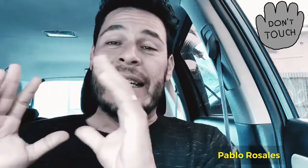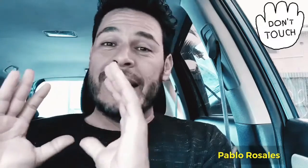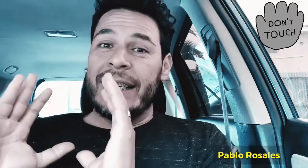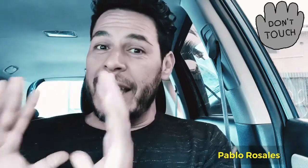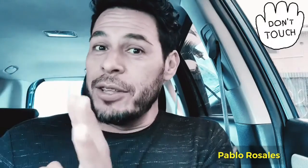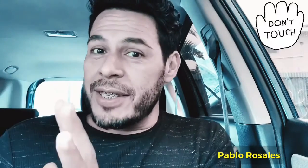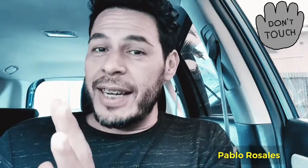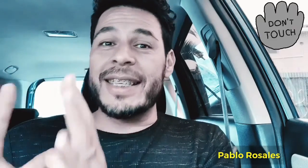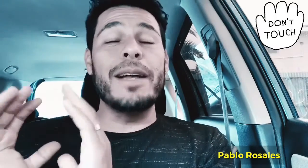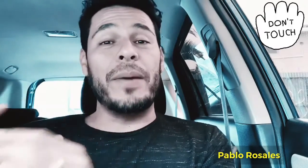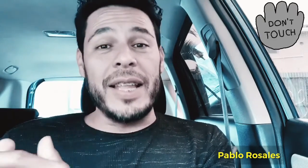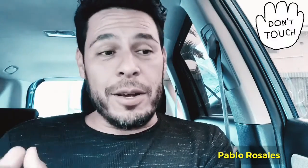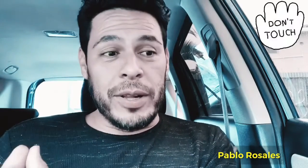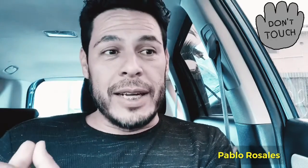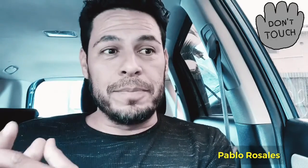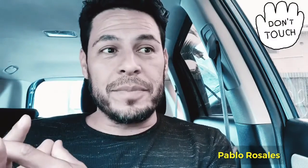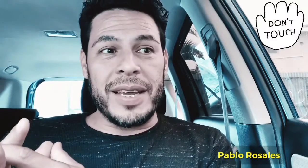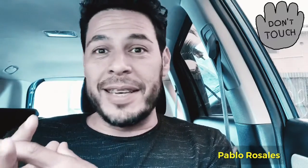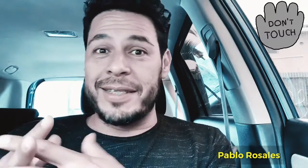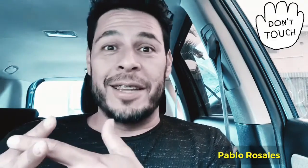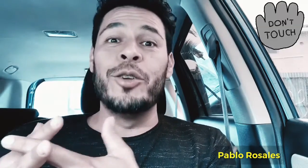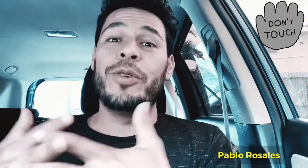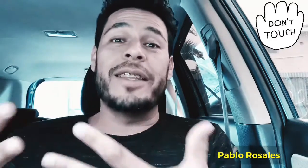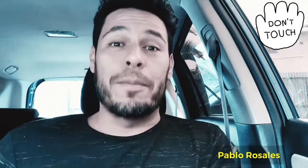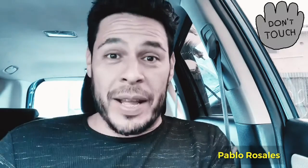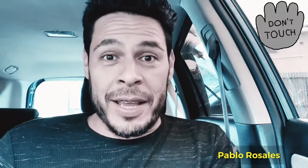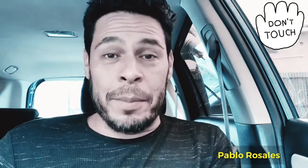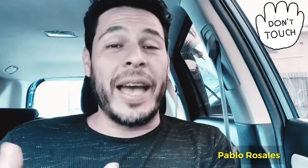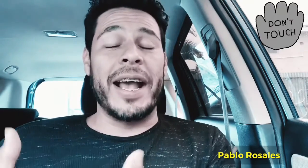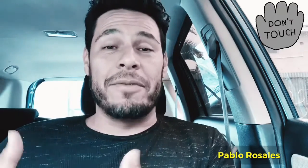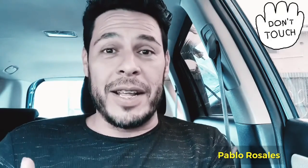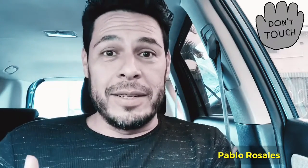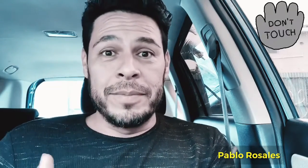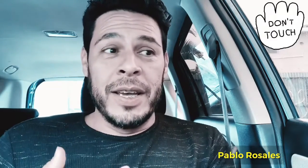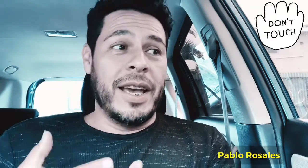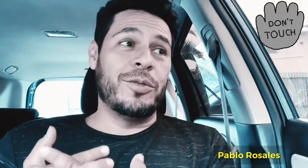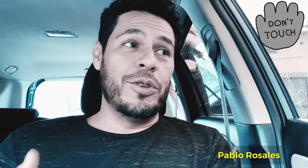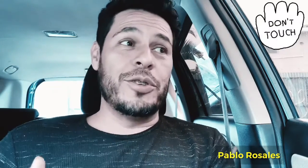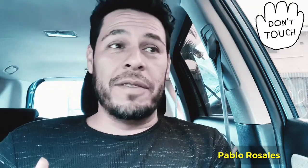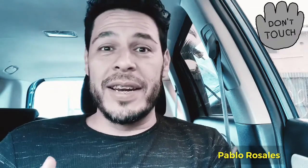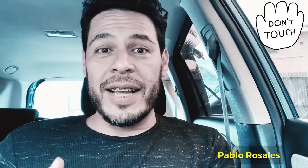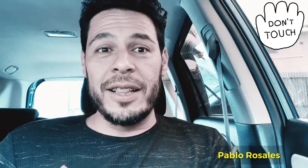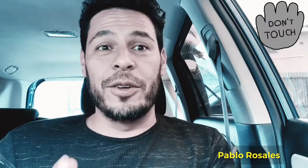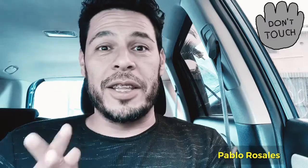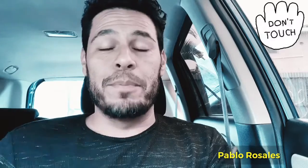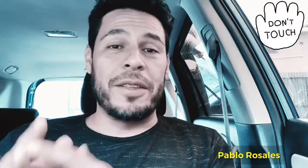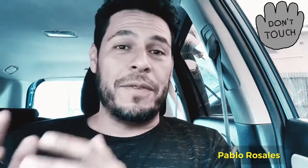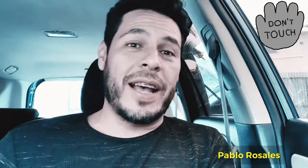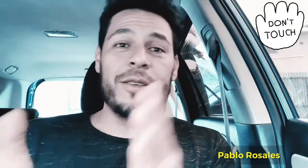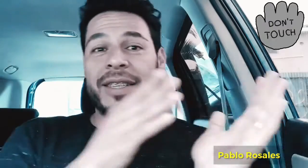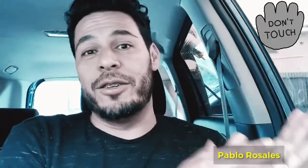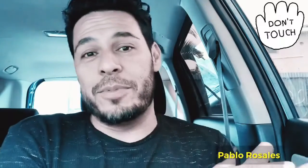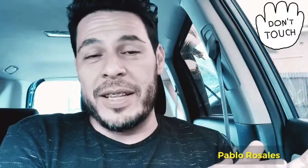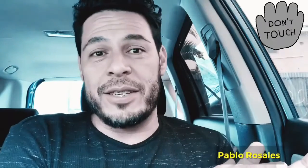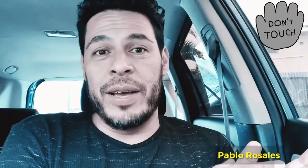película. Quiero decirles que la película se estrenó durante la pandemia, en abril. Estudios Universal lo tenían